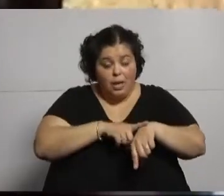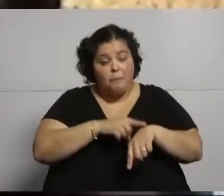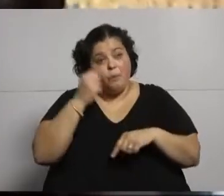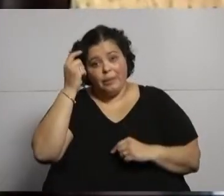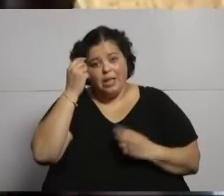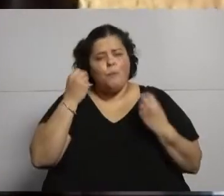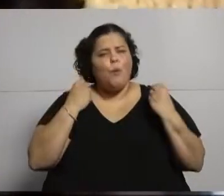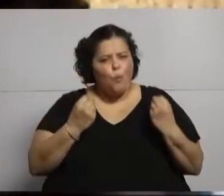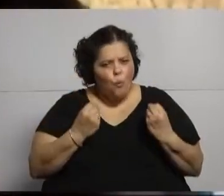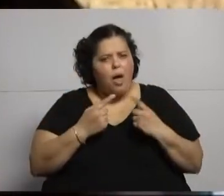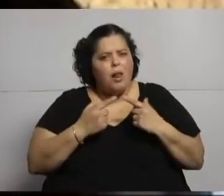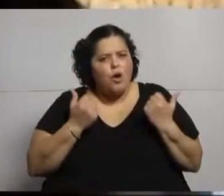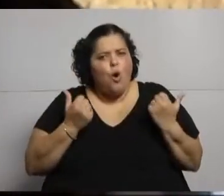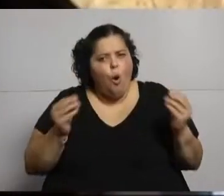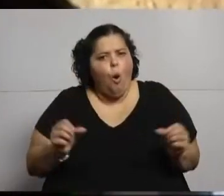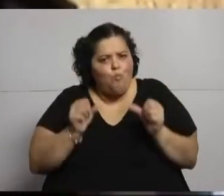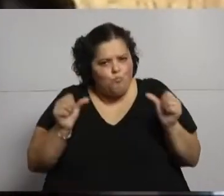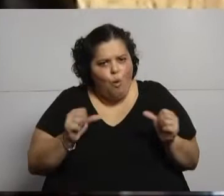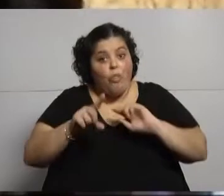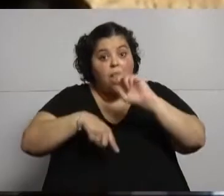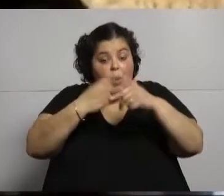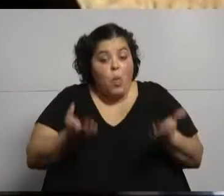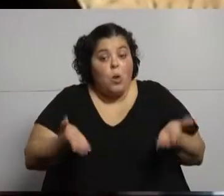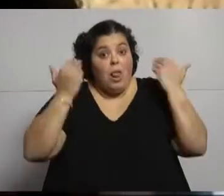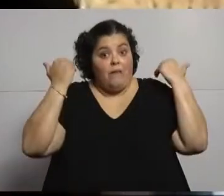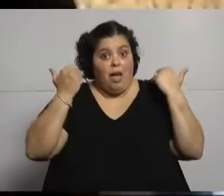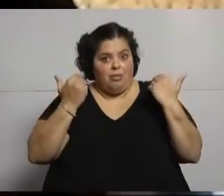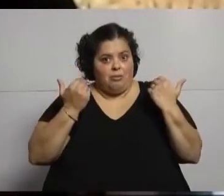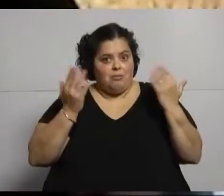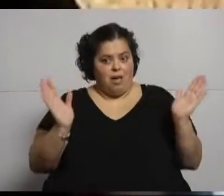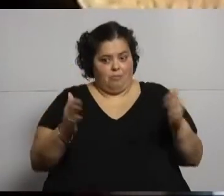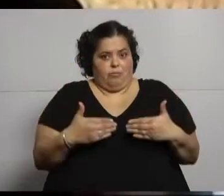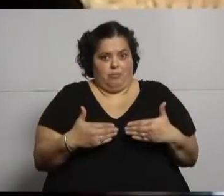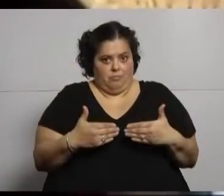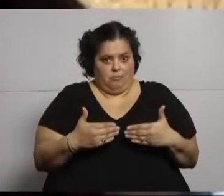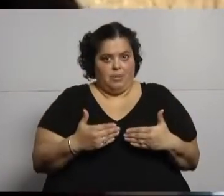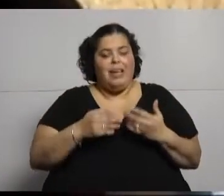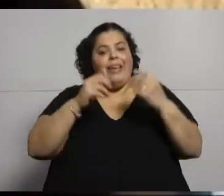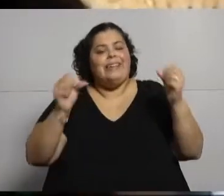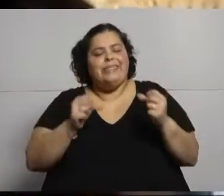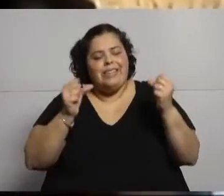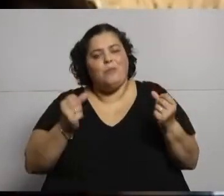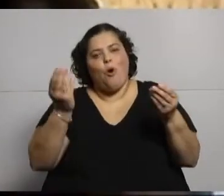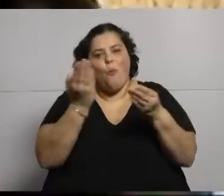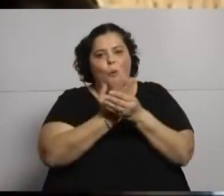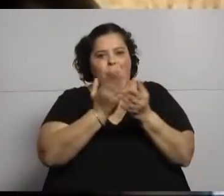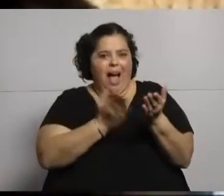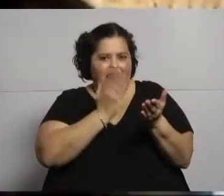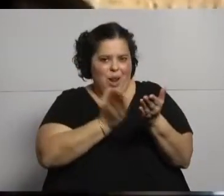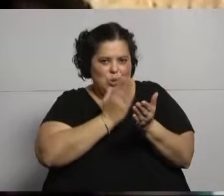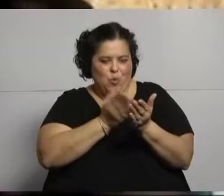ir haciendo cuando se levantaran las restricciones. Mientras tanto, lo que hicimos fue un álbum ilustrado que se llama